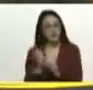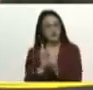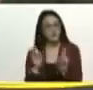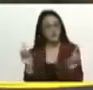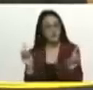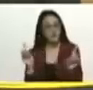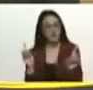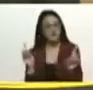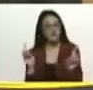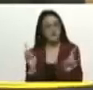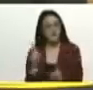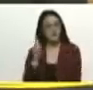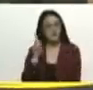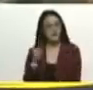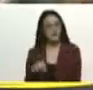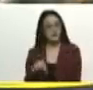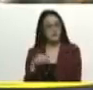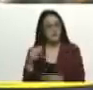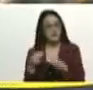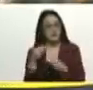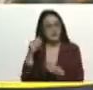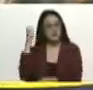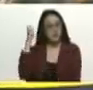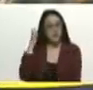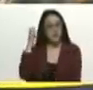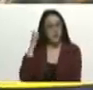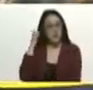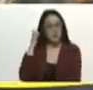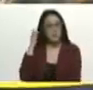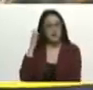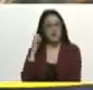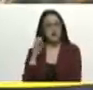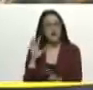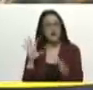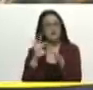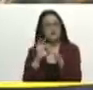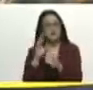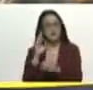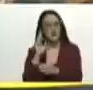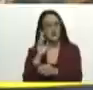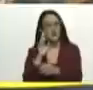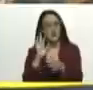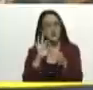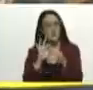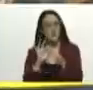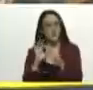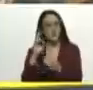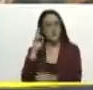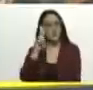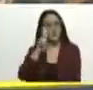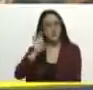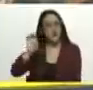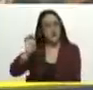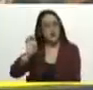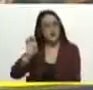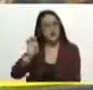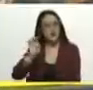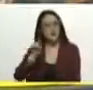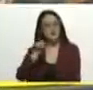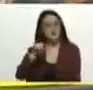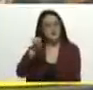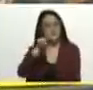democracia tan bien como lo hizo Europa con la construcción de la Unión Europea era capaz de aceptar la idea de que